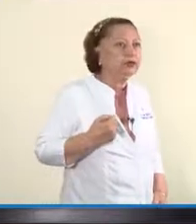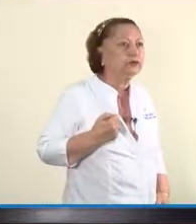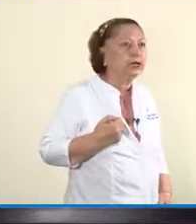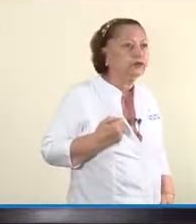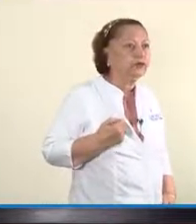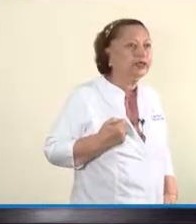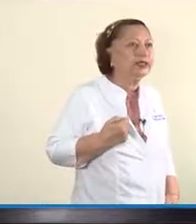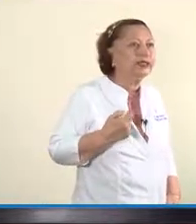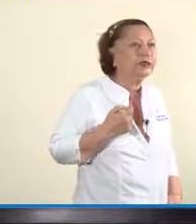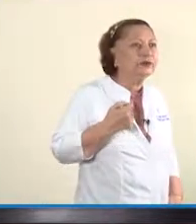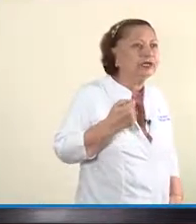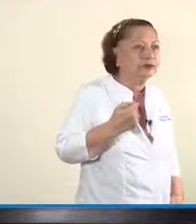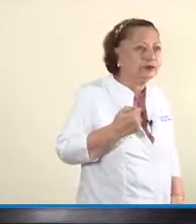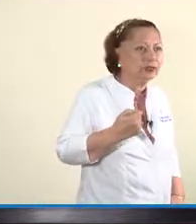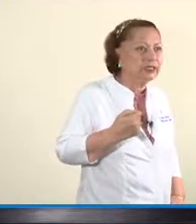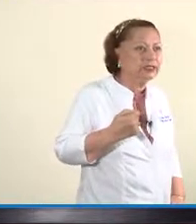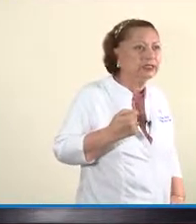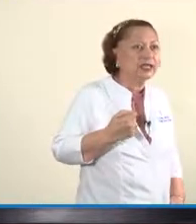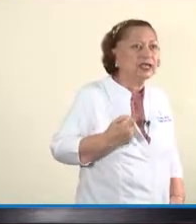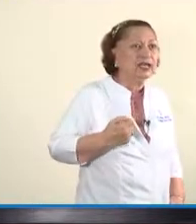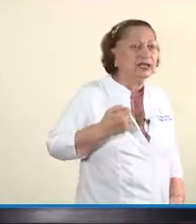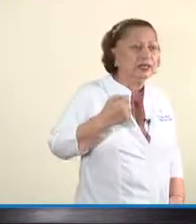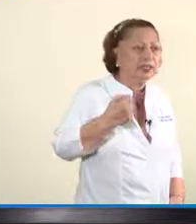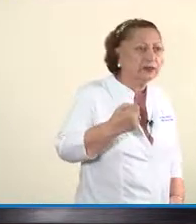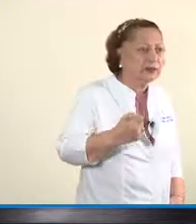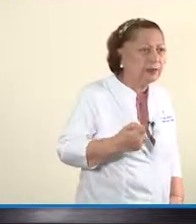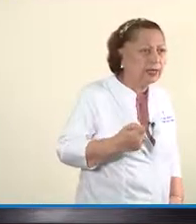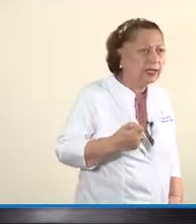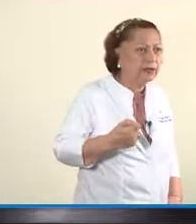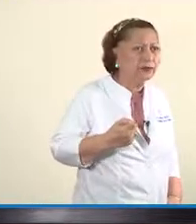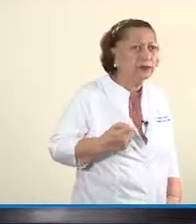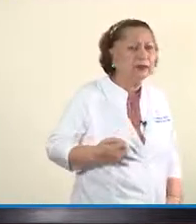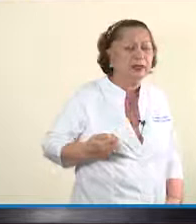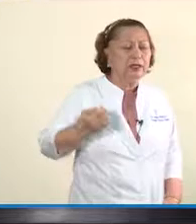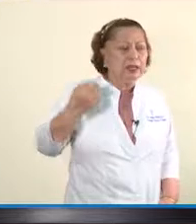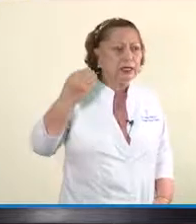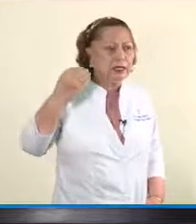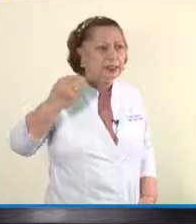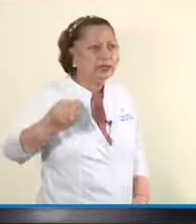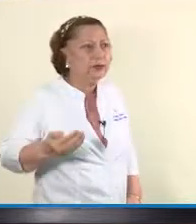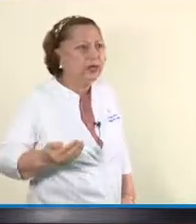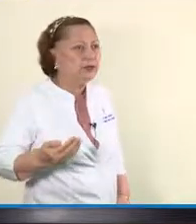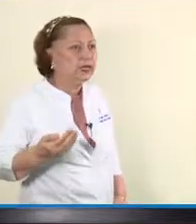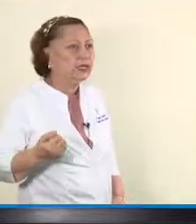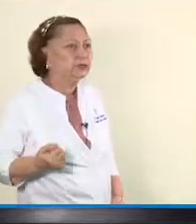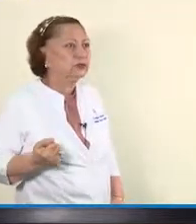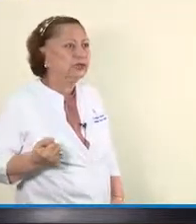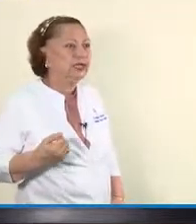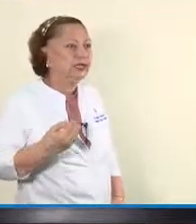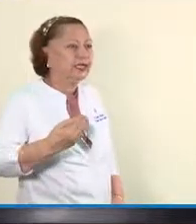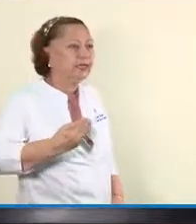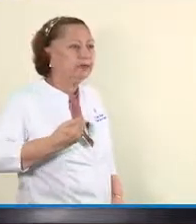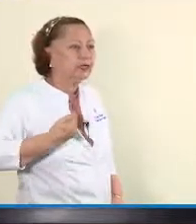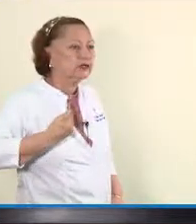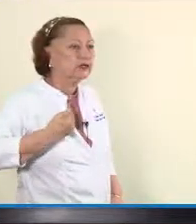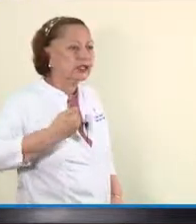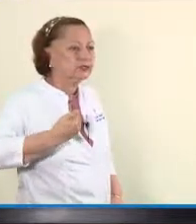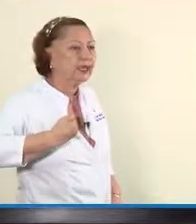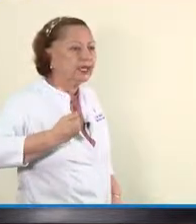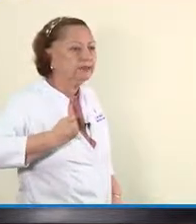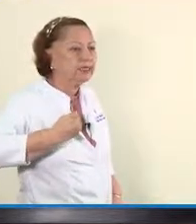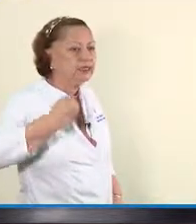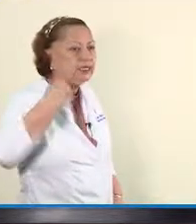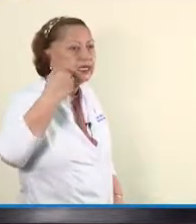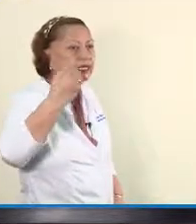transmitir calor humano, es dar una sonrisa, es dar una mano, es dar un abrazo, que aquella